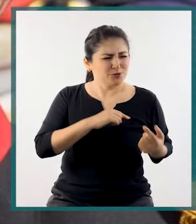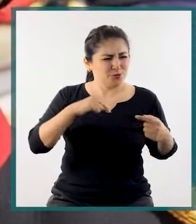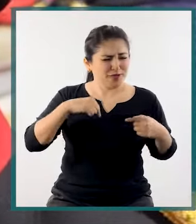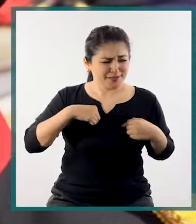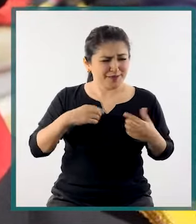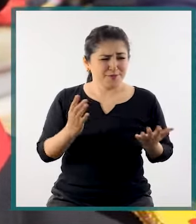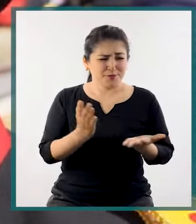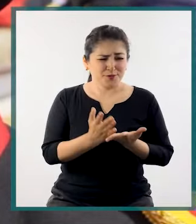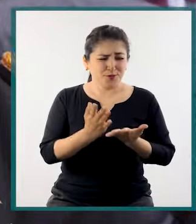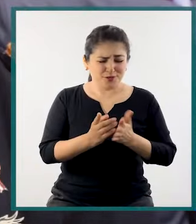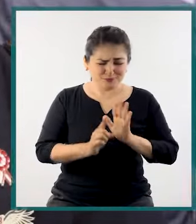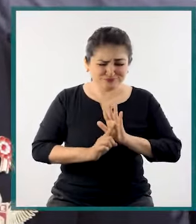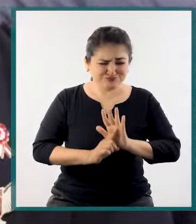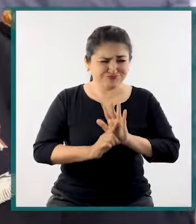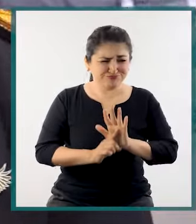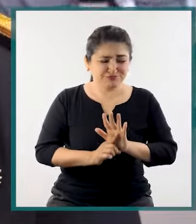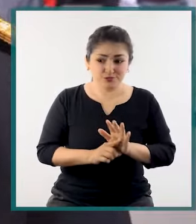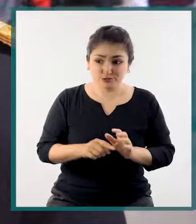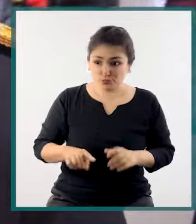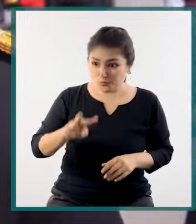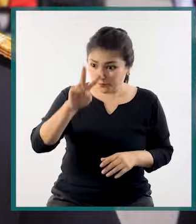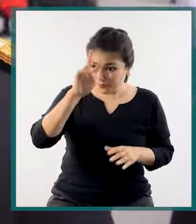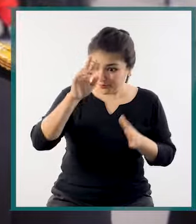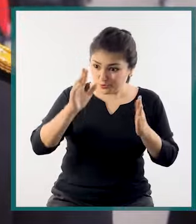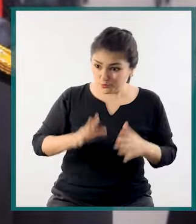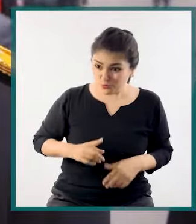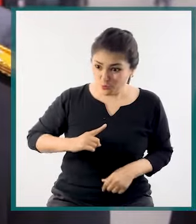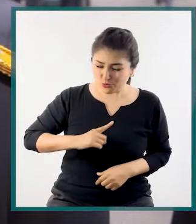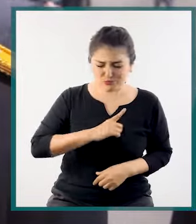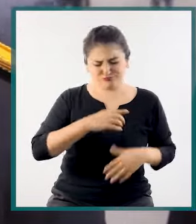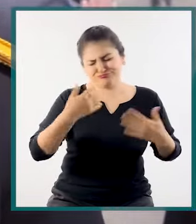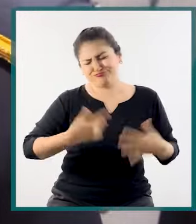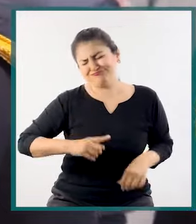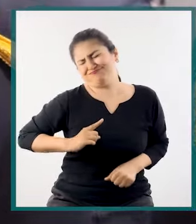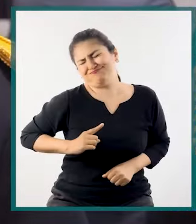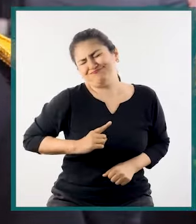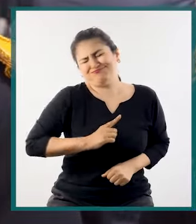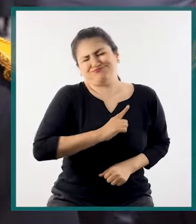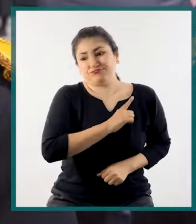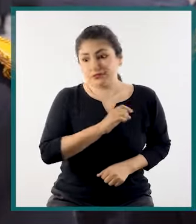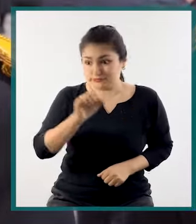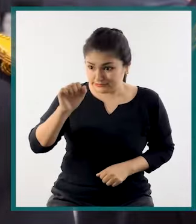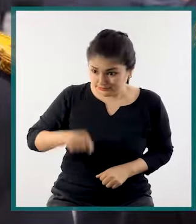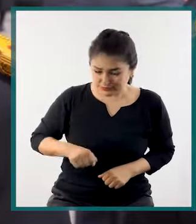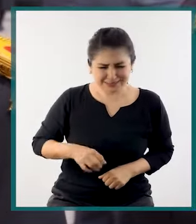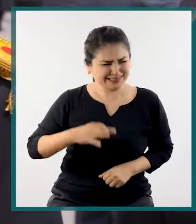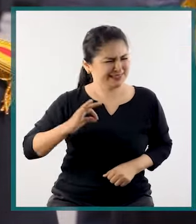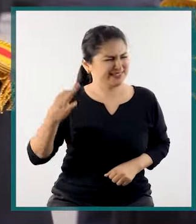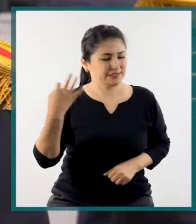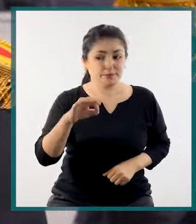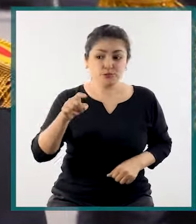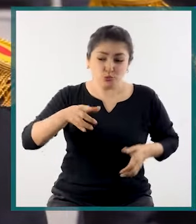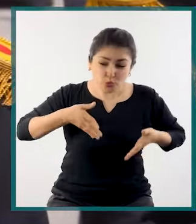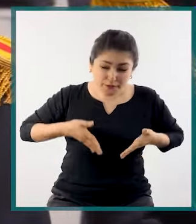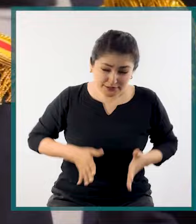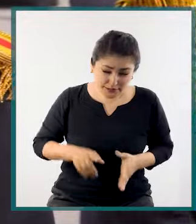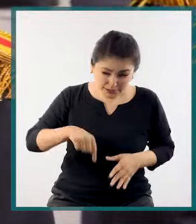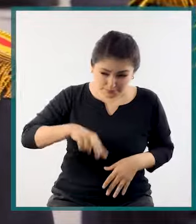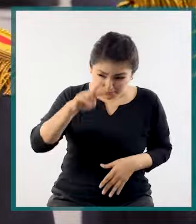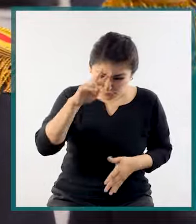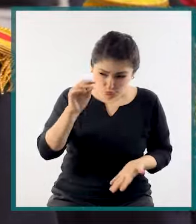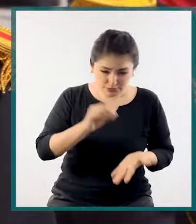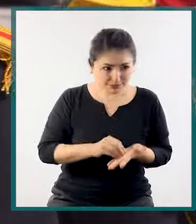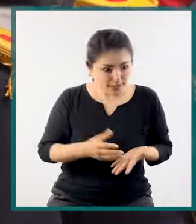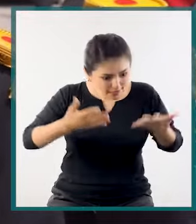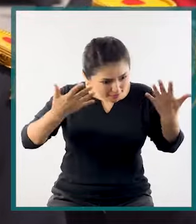a tu institución educativa. ¿Orgulloso de ser peruanos? Orgullosísimos. ¿Sí? Siempre. Si tuvieras la oportunidad de volver a nacer, ¿volverías a